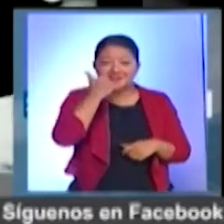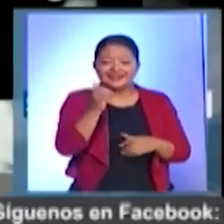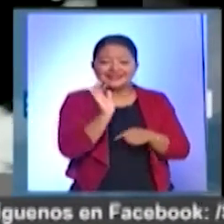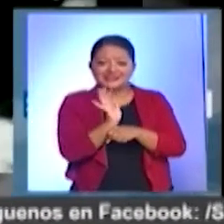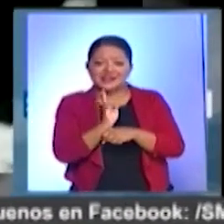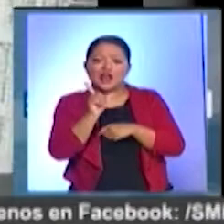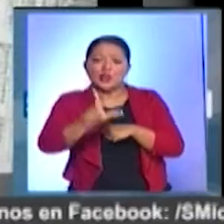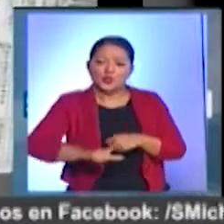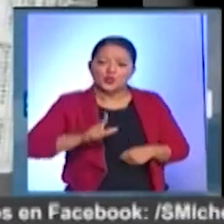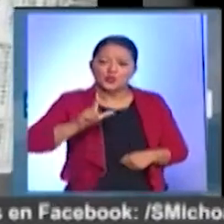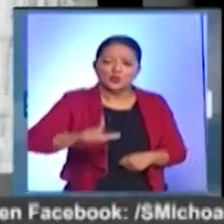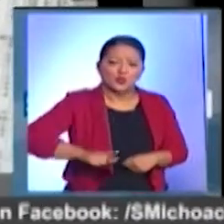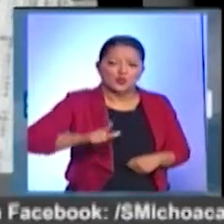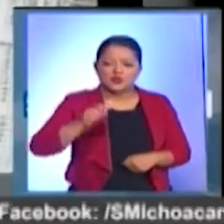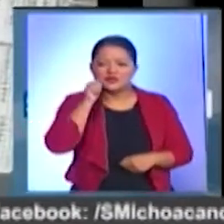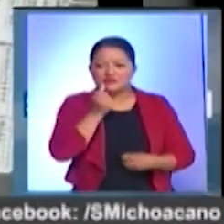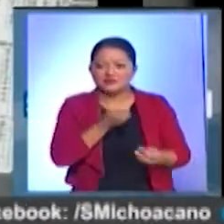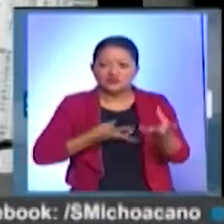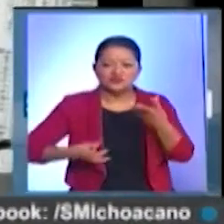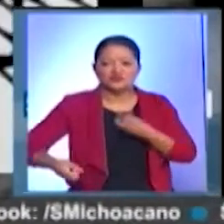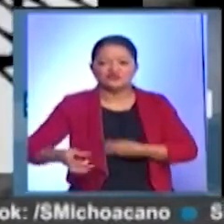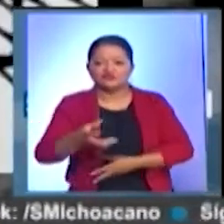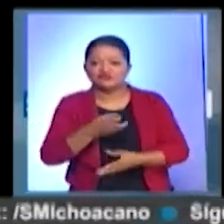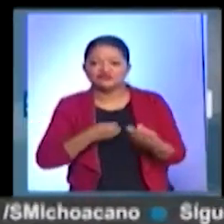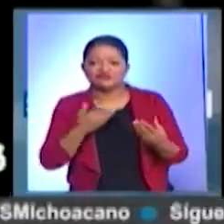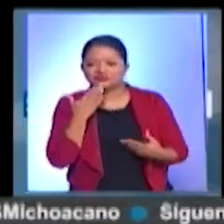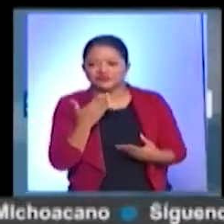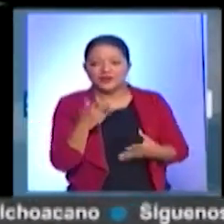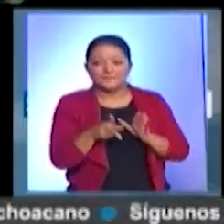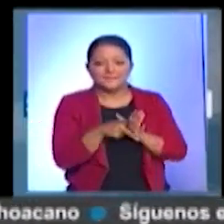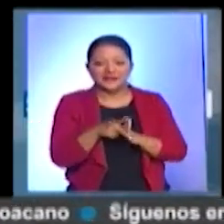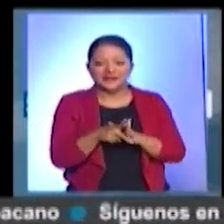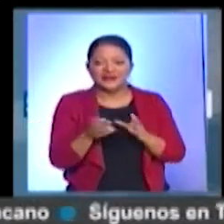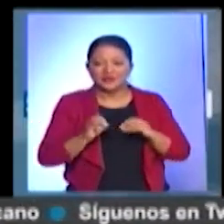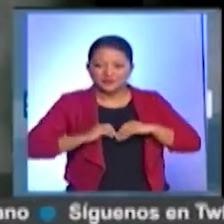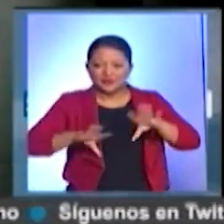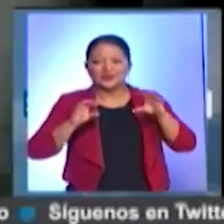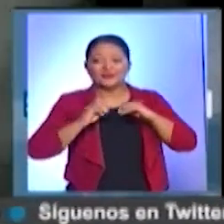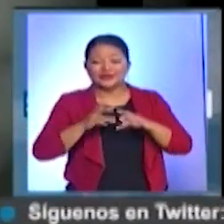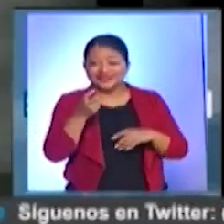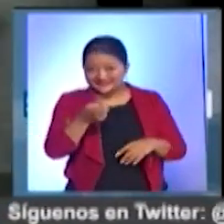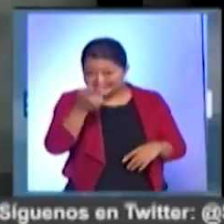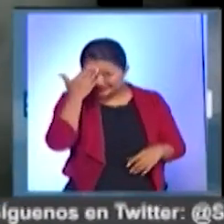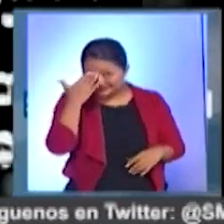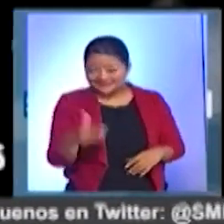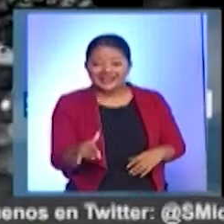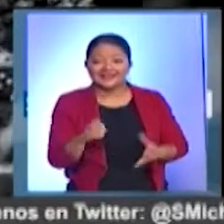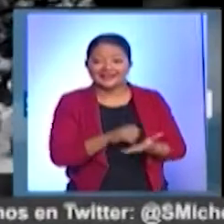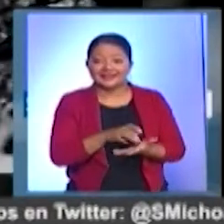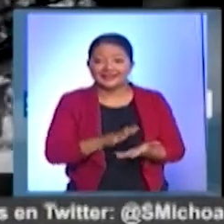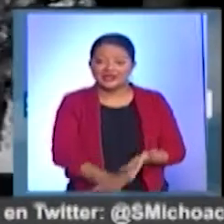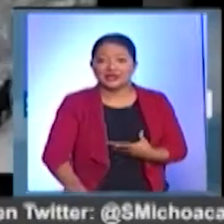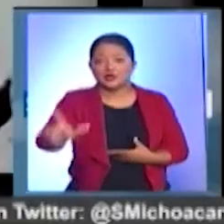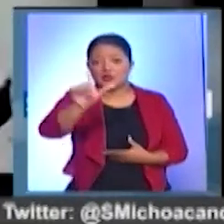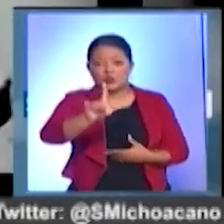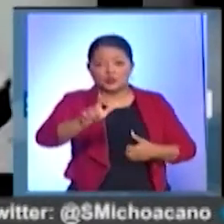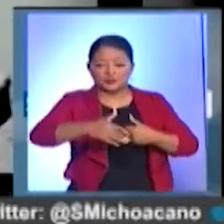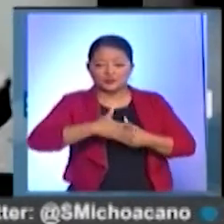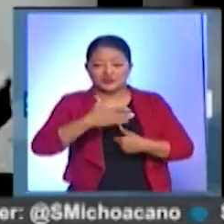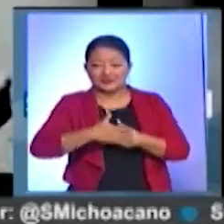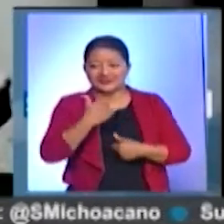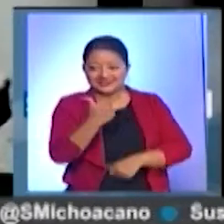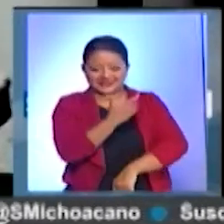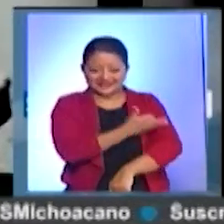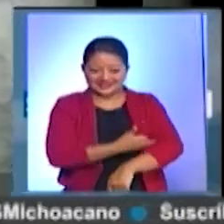lunes comentan aportaciones en torno a las películas que se proyectan así que ya lo sabe las ideas el próximo lunes a las 7 de la tarde en la